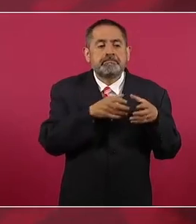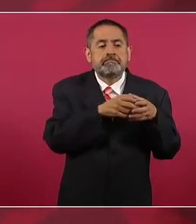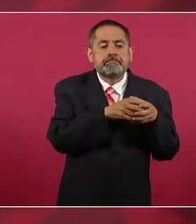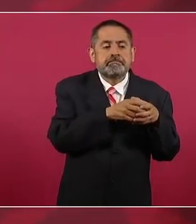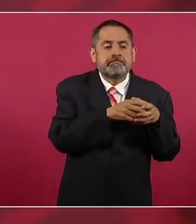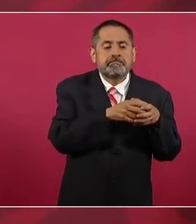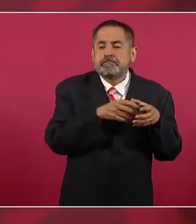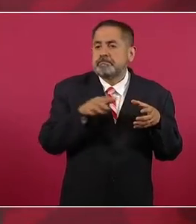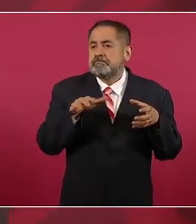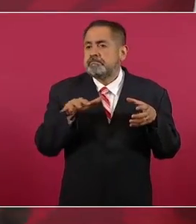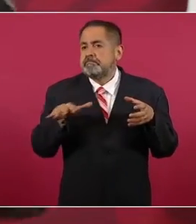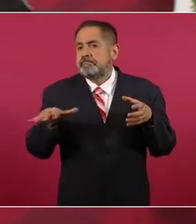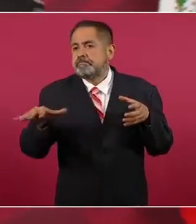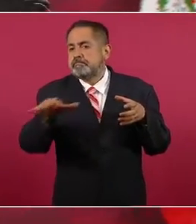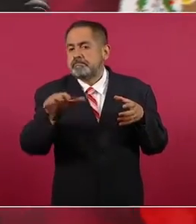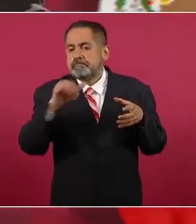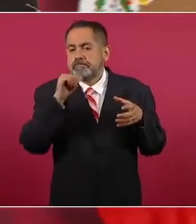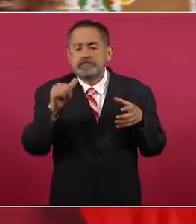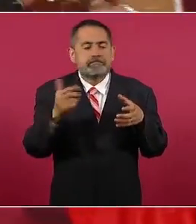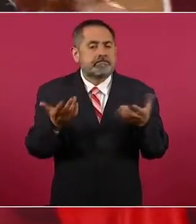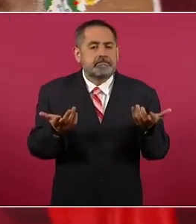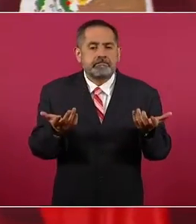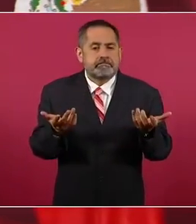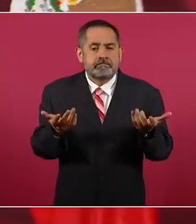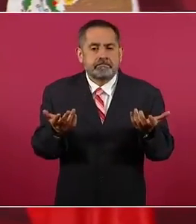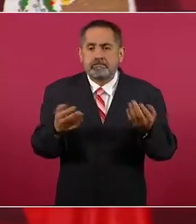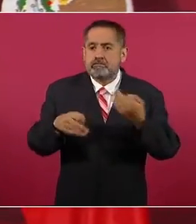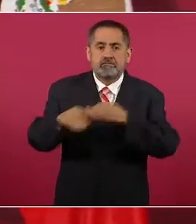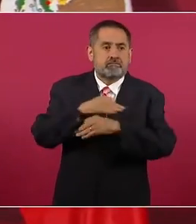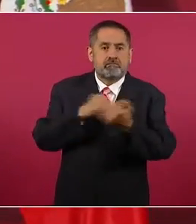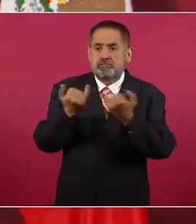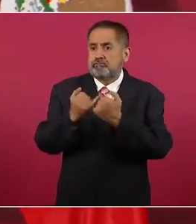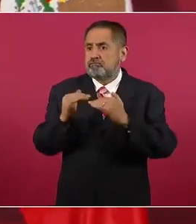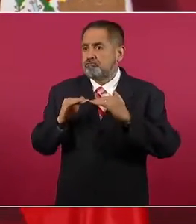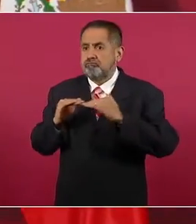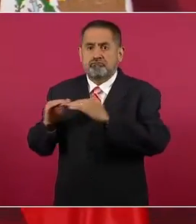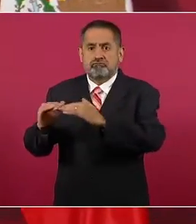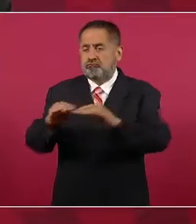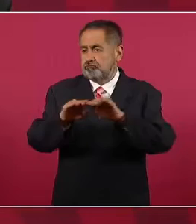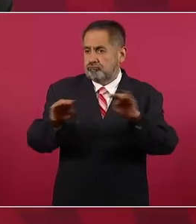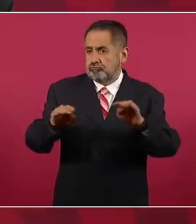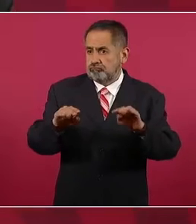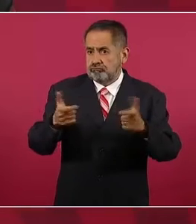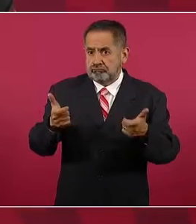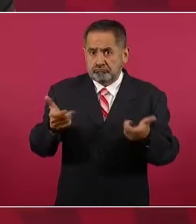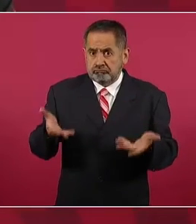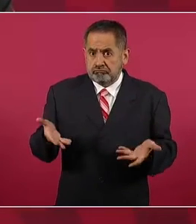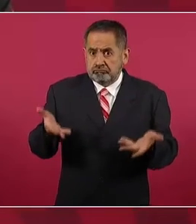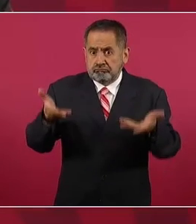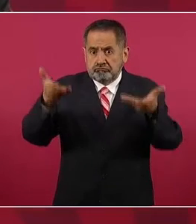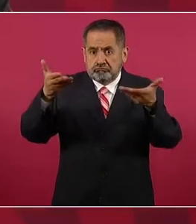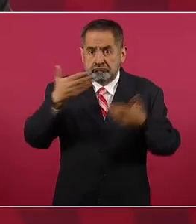que no significa que a todos les vaya bien.